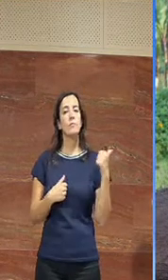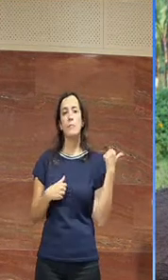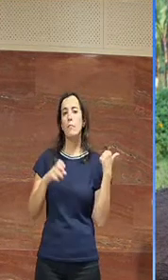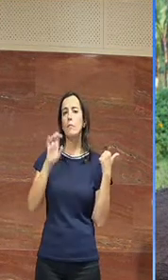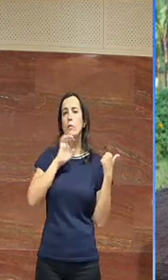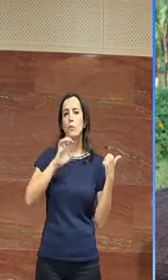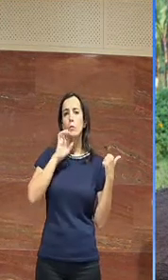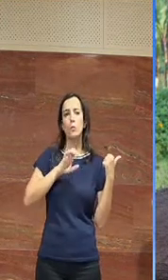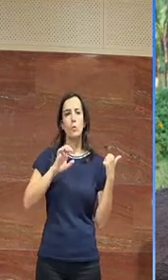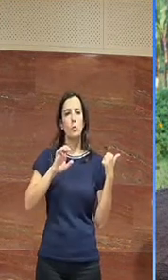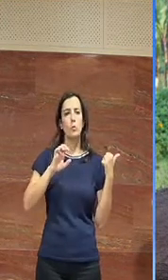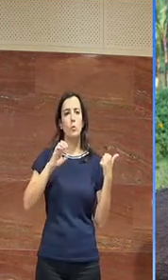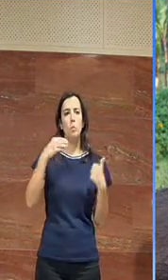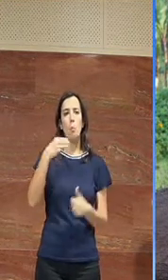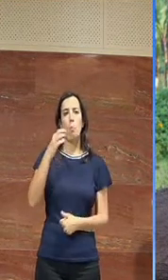verlo en Goma.